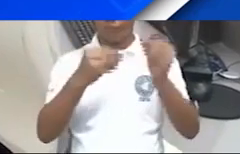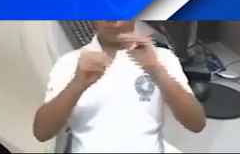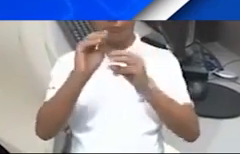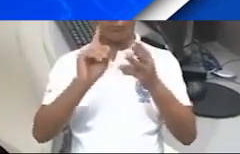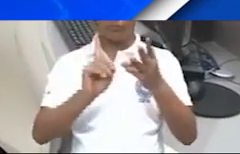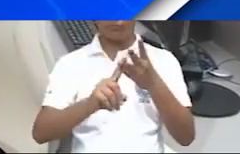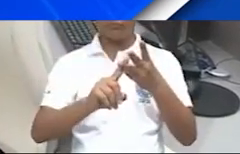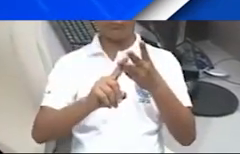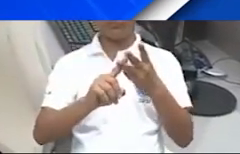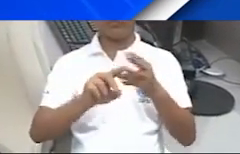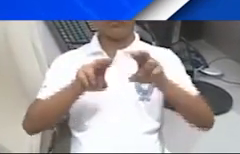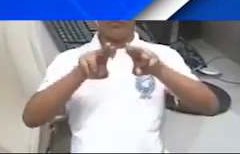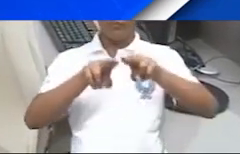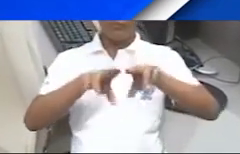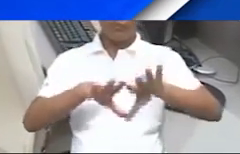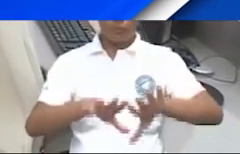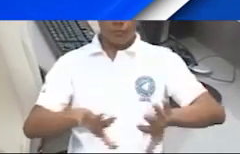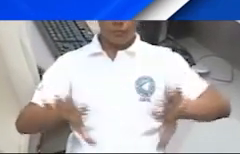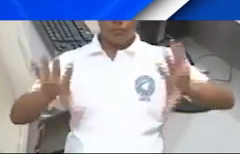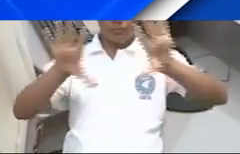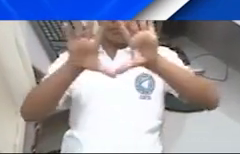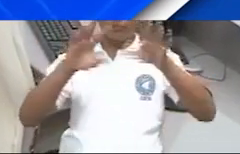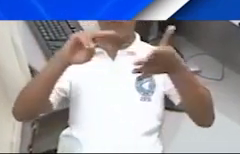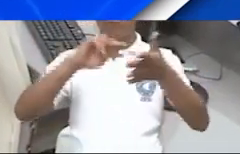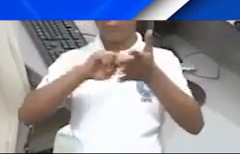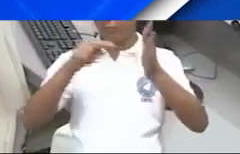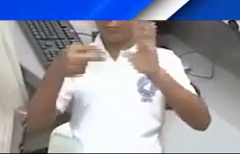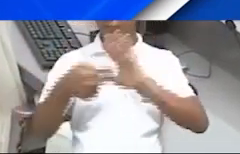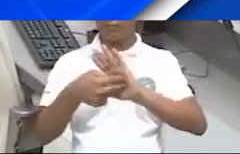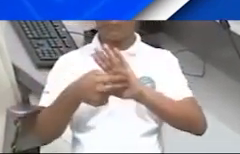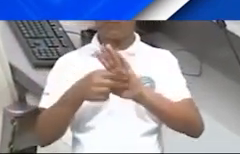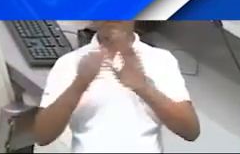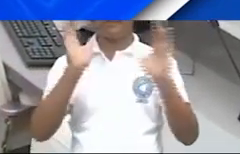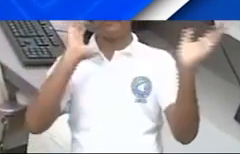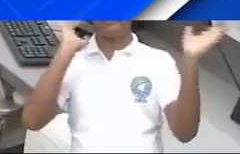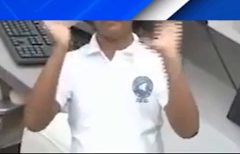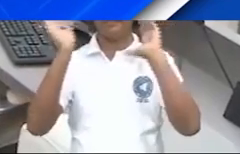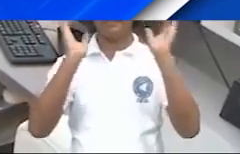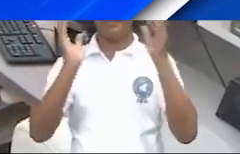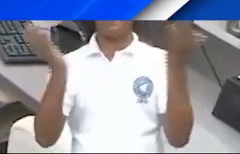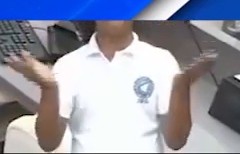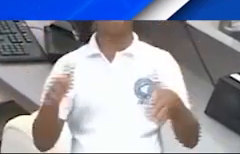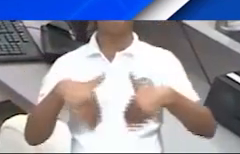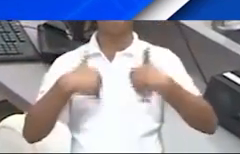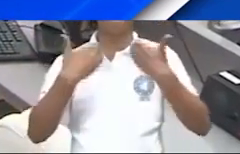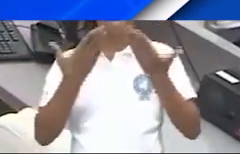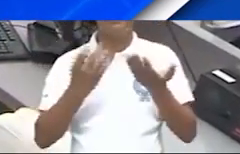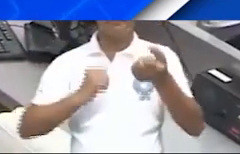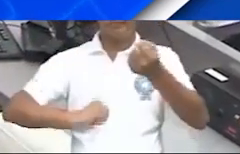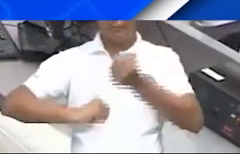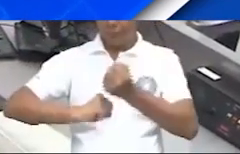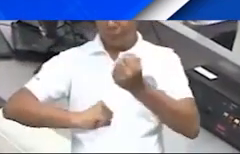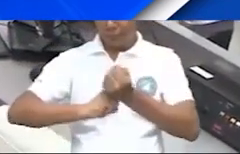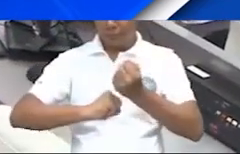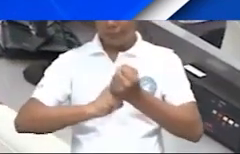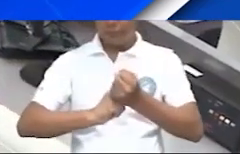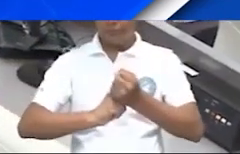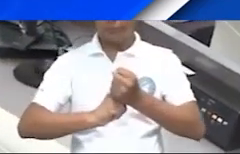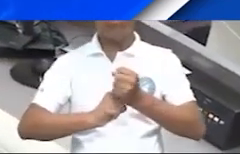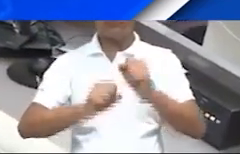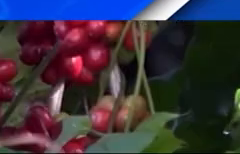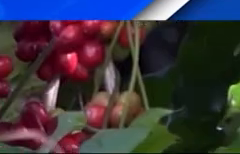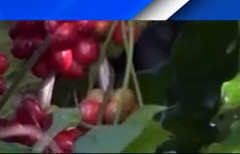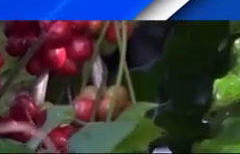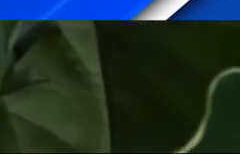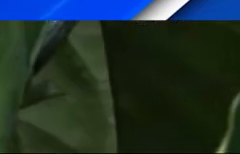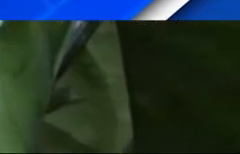y ambiental, en un entorno de mercado para el beneficio de todos los participantes en el